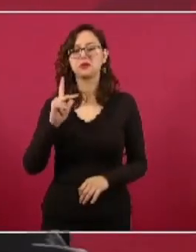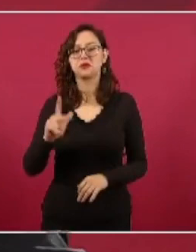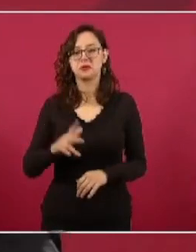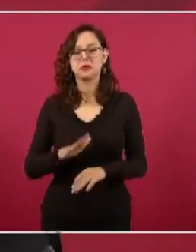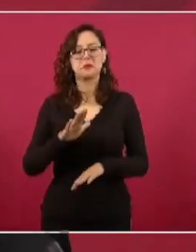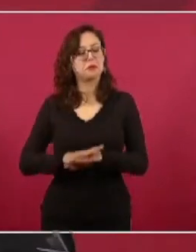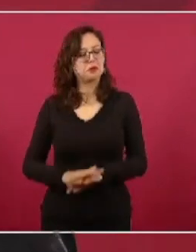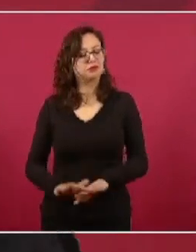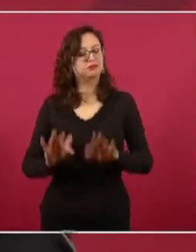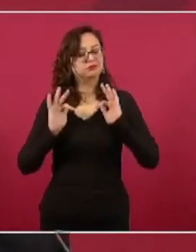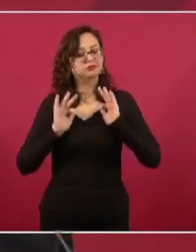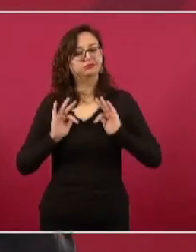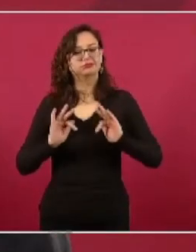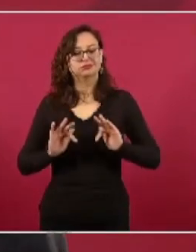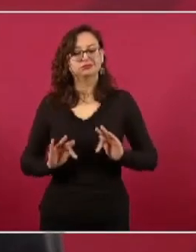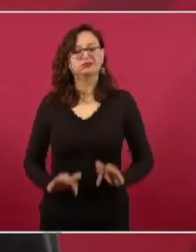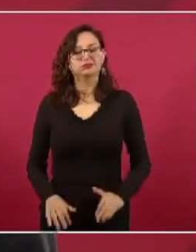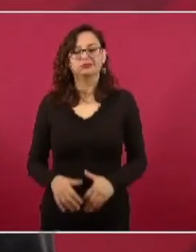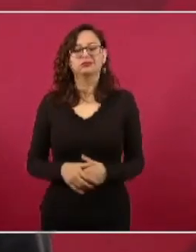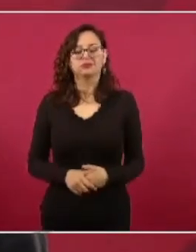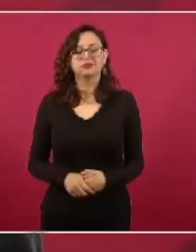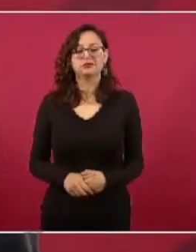más cómodo.